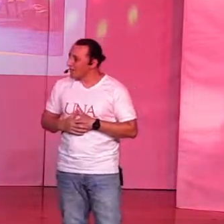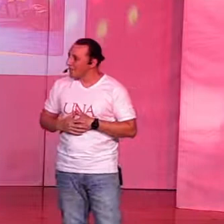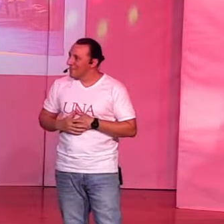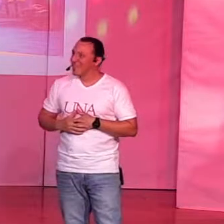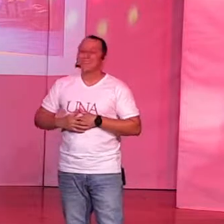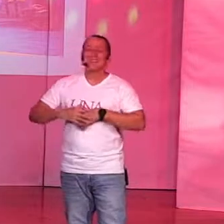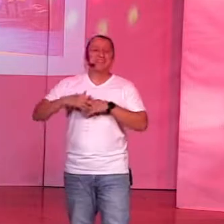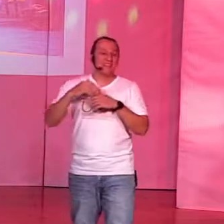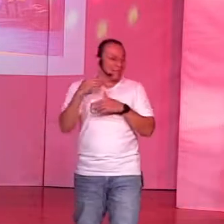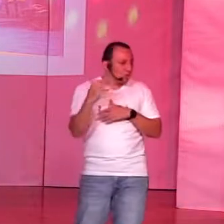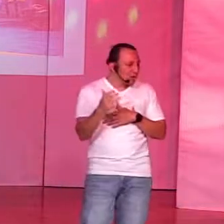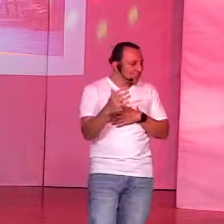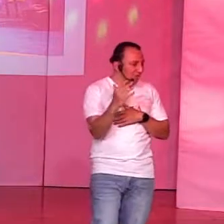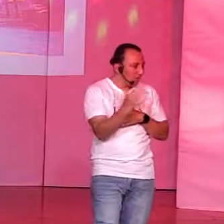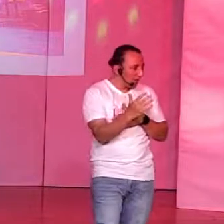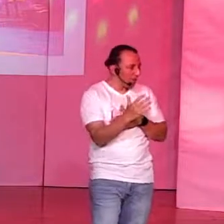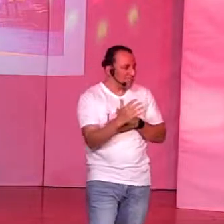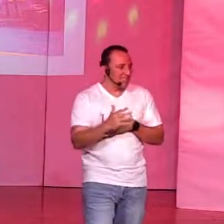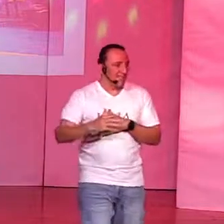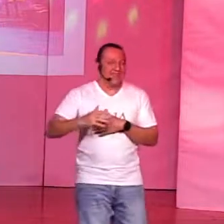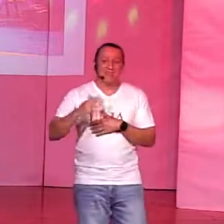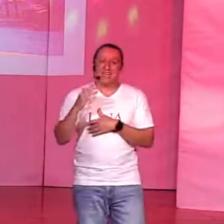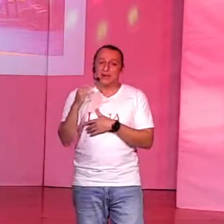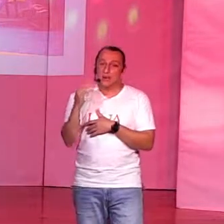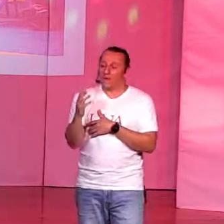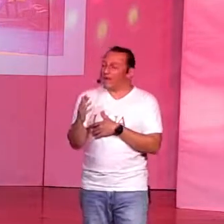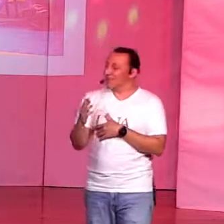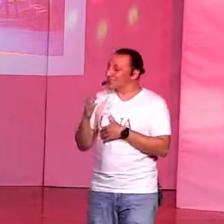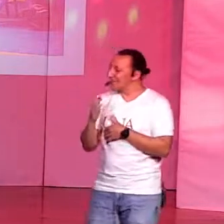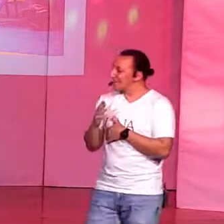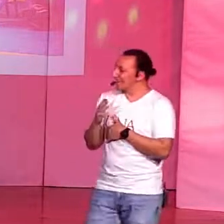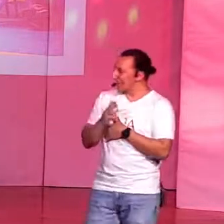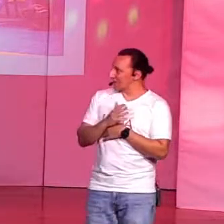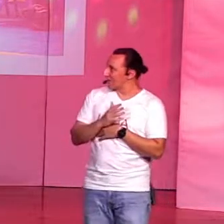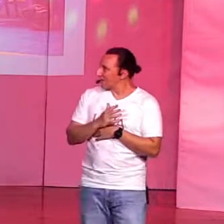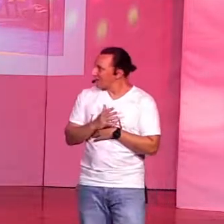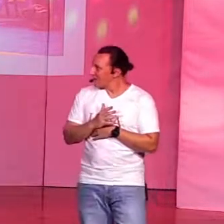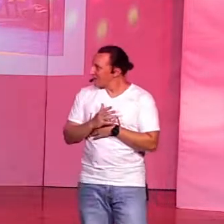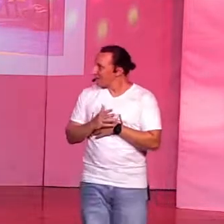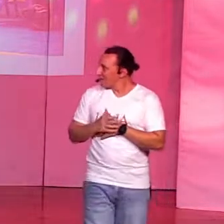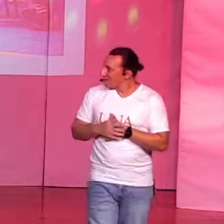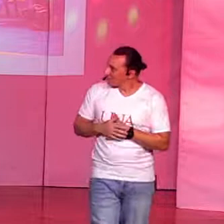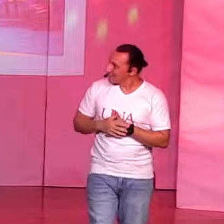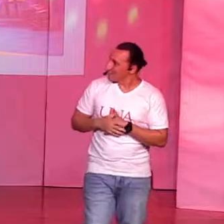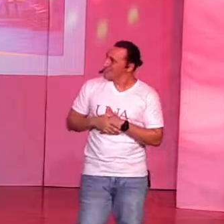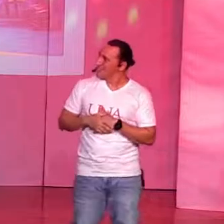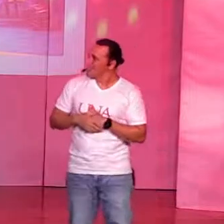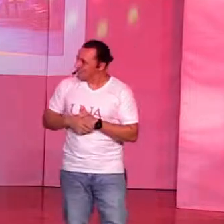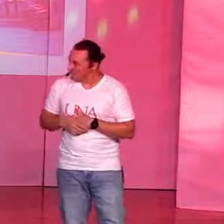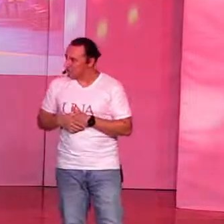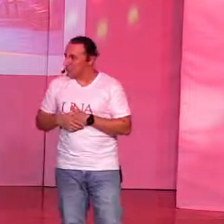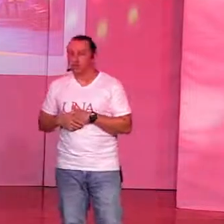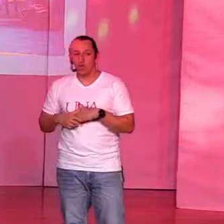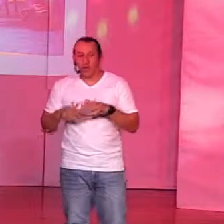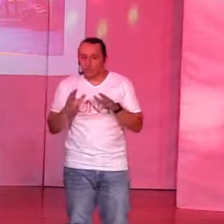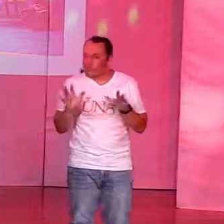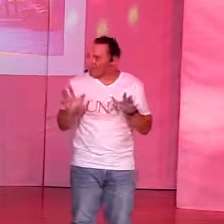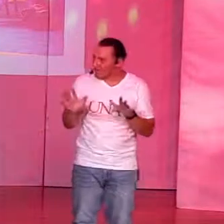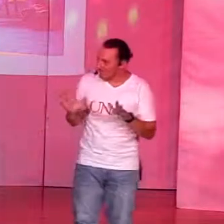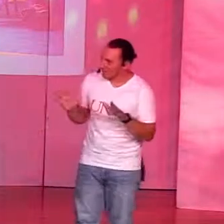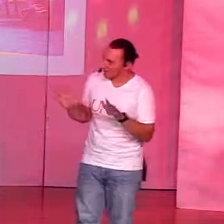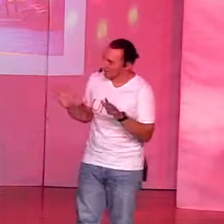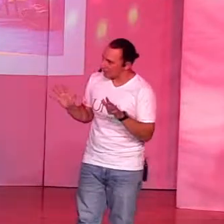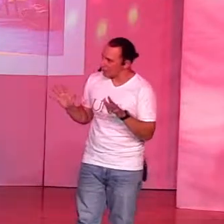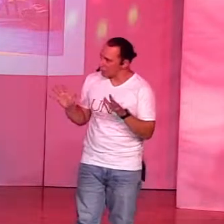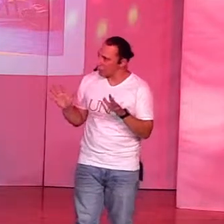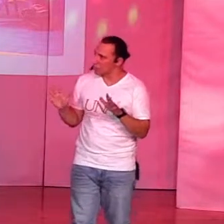Ok. Excelente. De lunes a jueves, de 9 a 3 de la tarde. De 9 a 3 de la tarde. Sí, con excelente. Todas las medidas